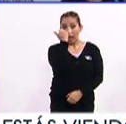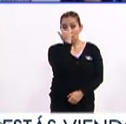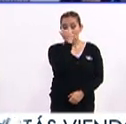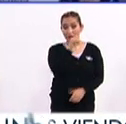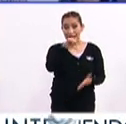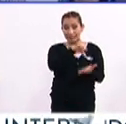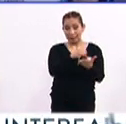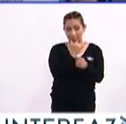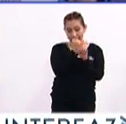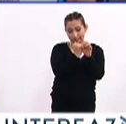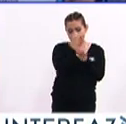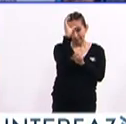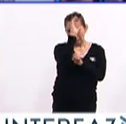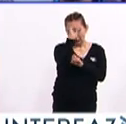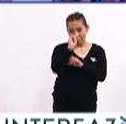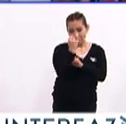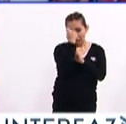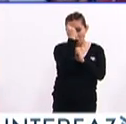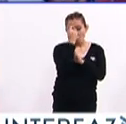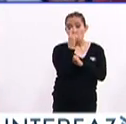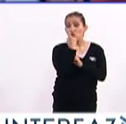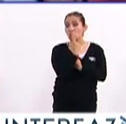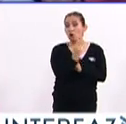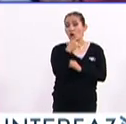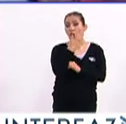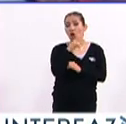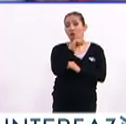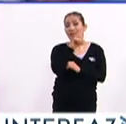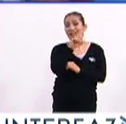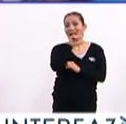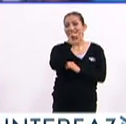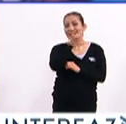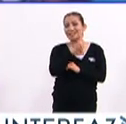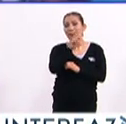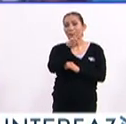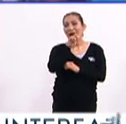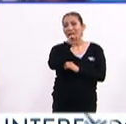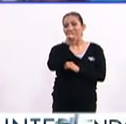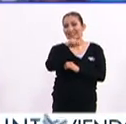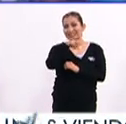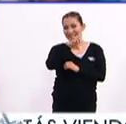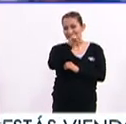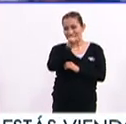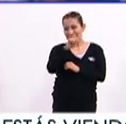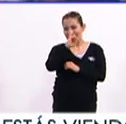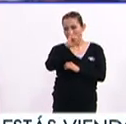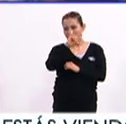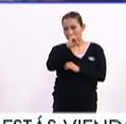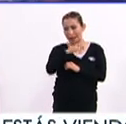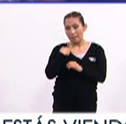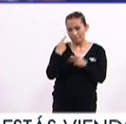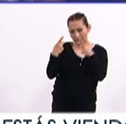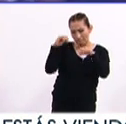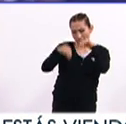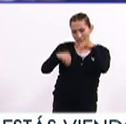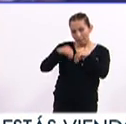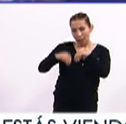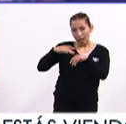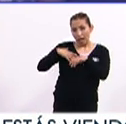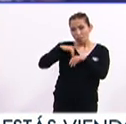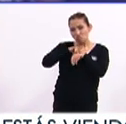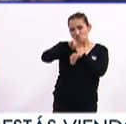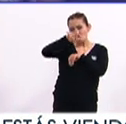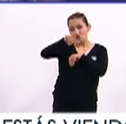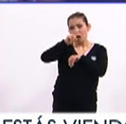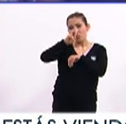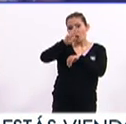Estudiantes del Centro de Estudios Científicos y Tecnológicos 1, Gonzalo Vázquez Vela, del Instituto Politécnico Nacional, desarrollaron un dron con sensor infrarrojo que